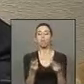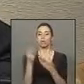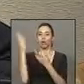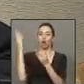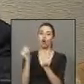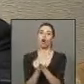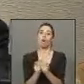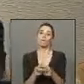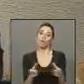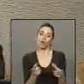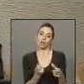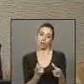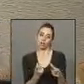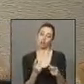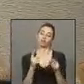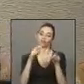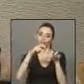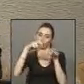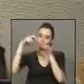en esta sala.